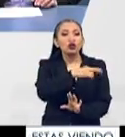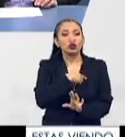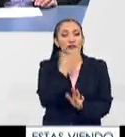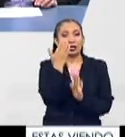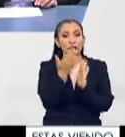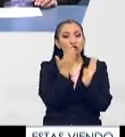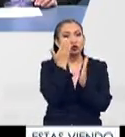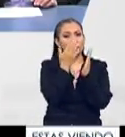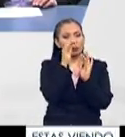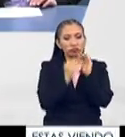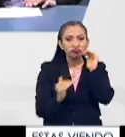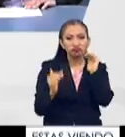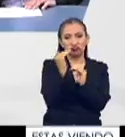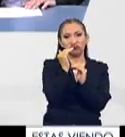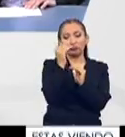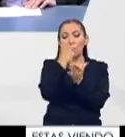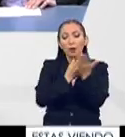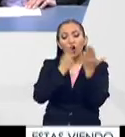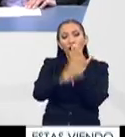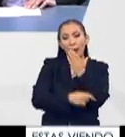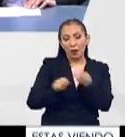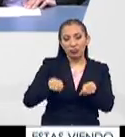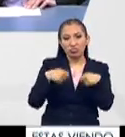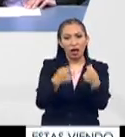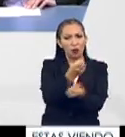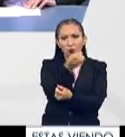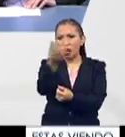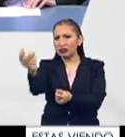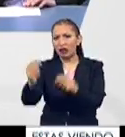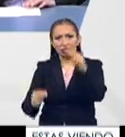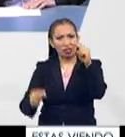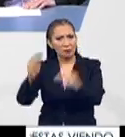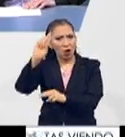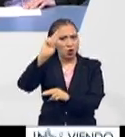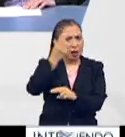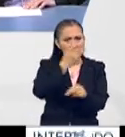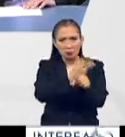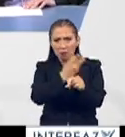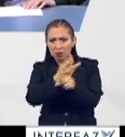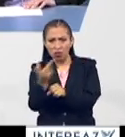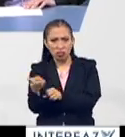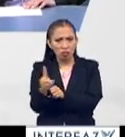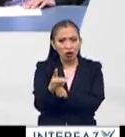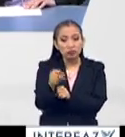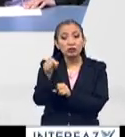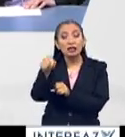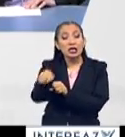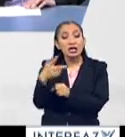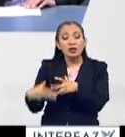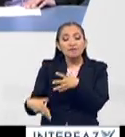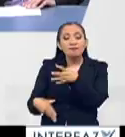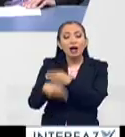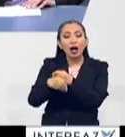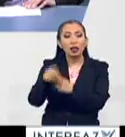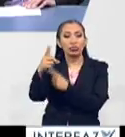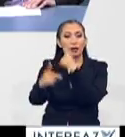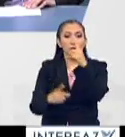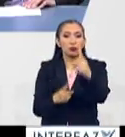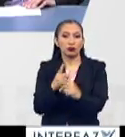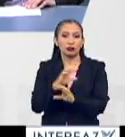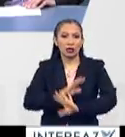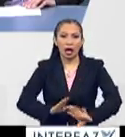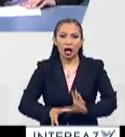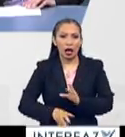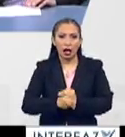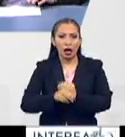siempre es lo académico, todos los programas que se les ofrecen, cualquiera de los niveles, universidad o preparatoria, y es un complemento a su formación nada